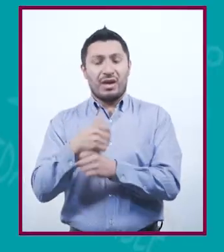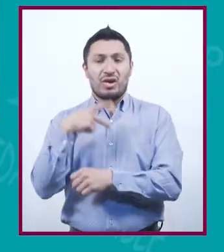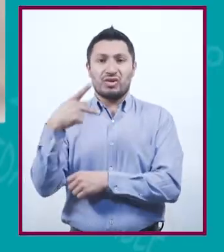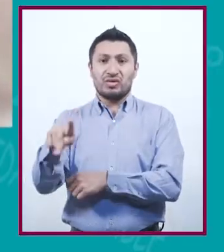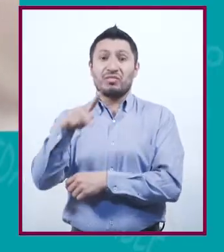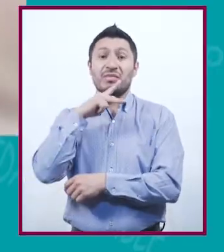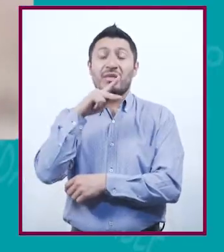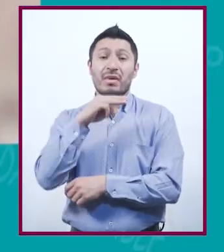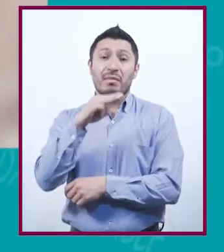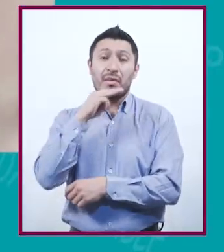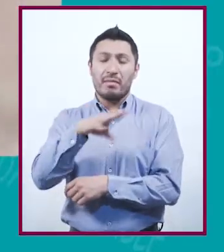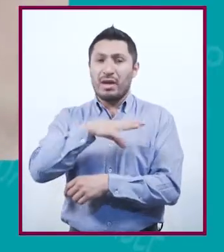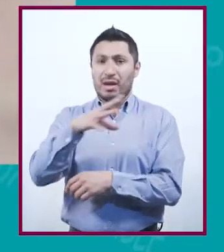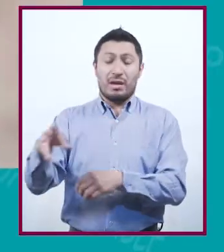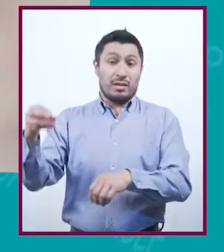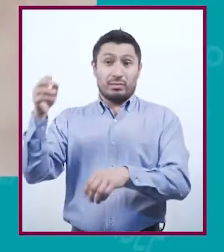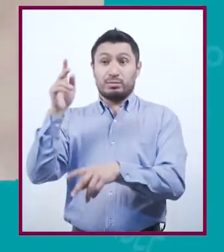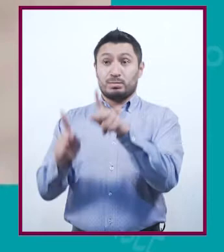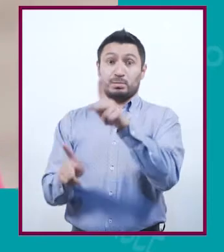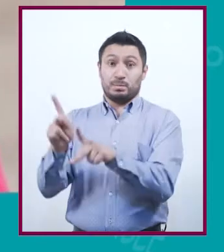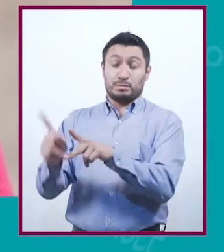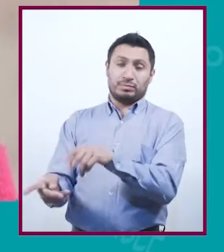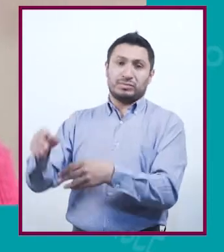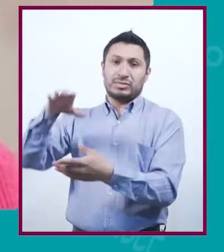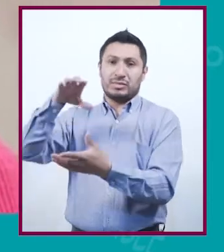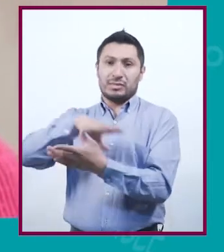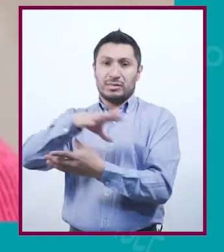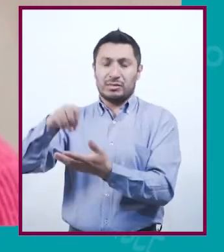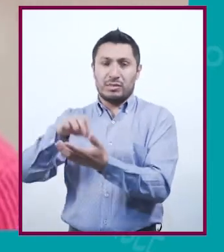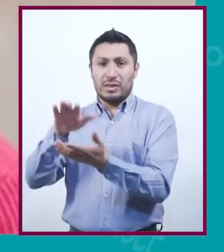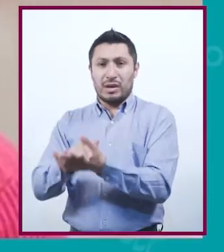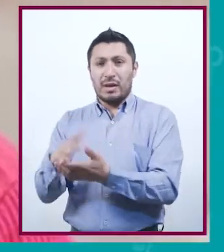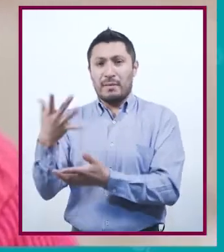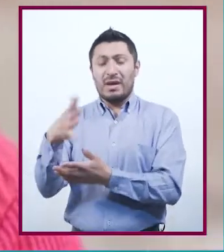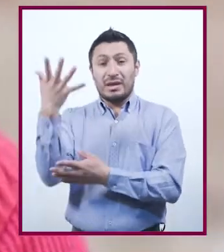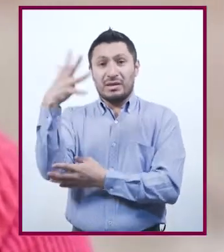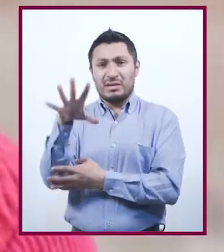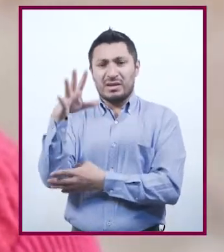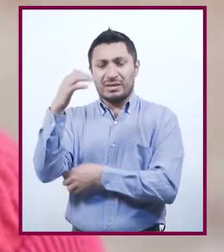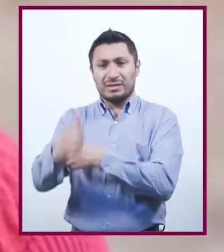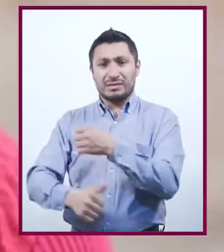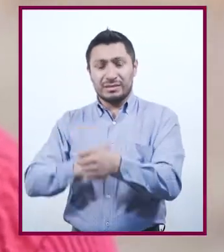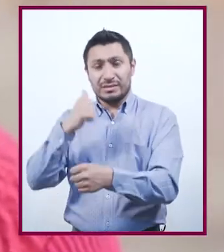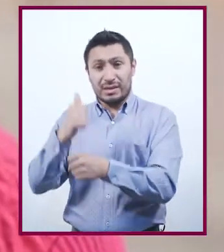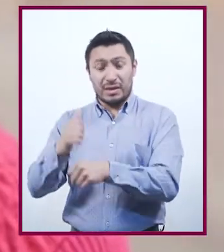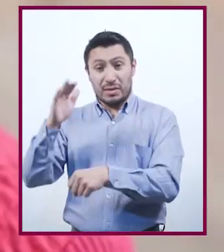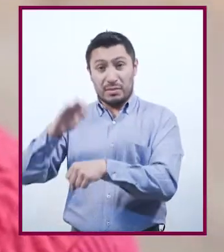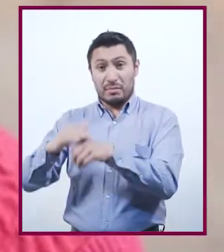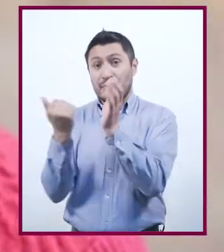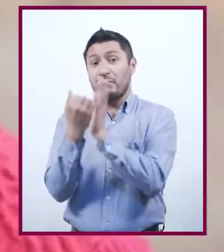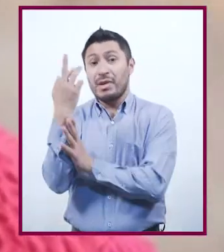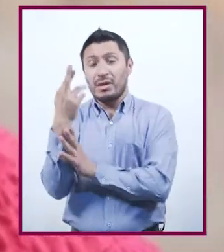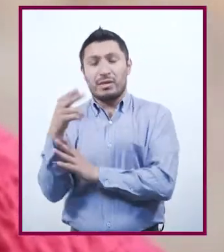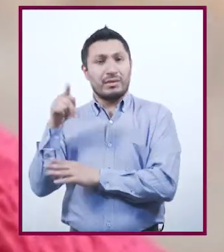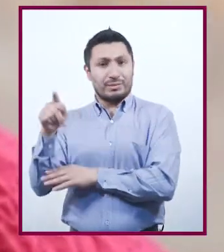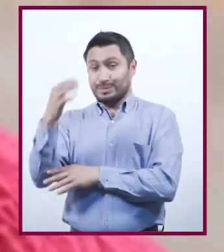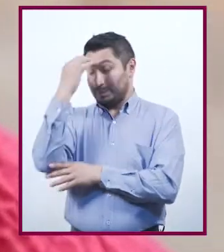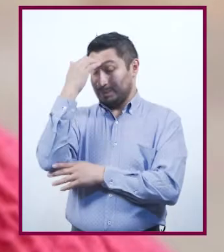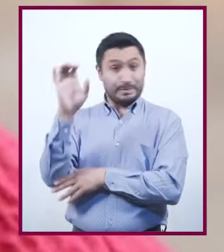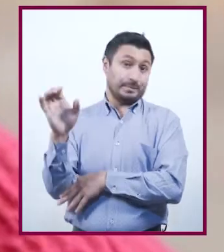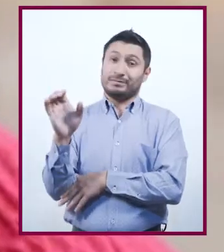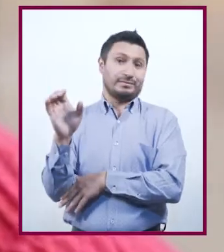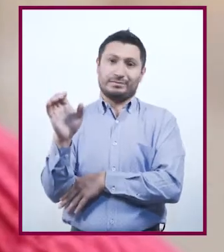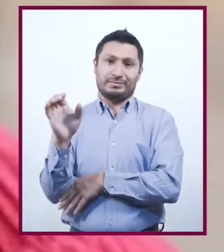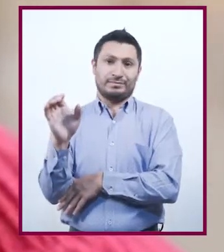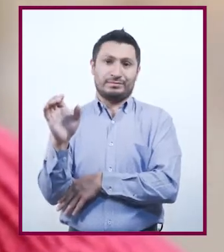13 años y sus padres le habían arreglado un matrimonio con un hombre casi 10 años mayor que ella, al que, por